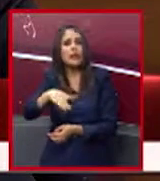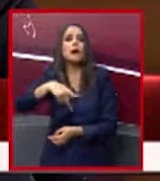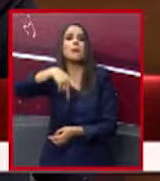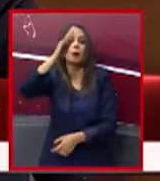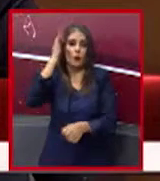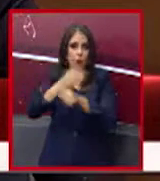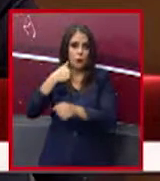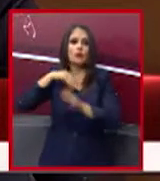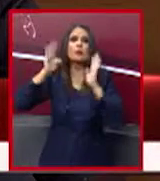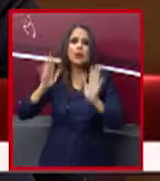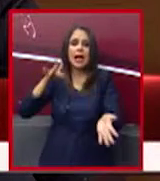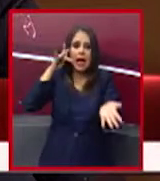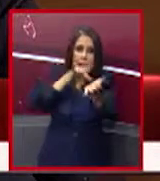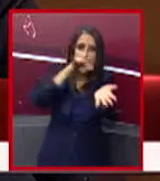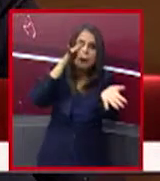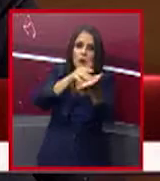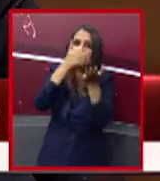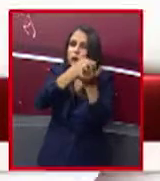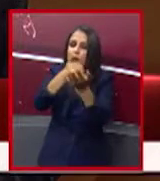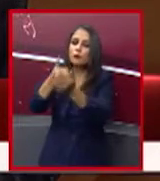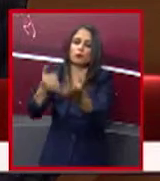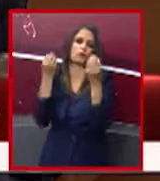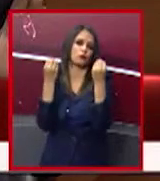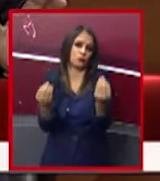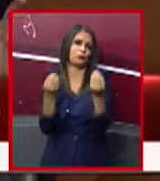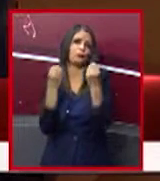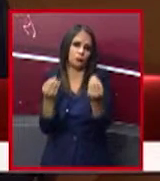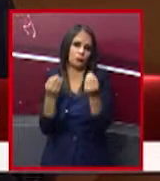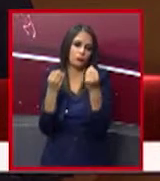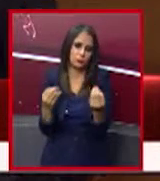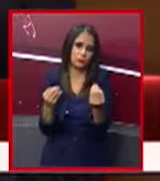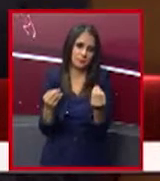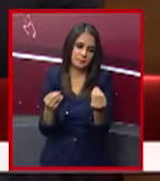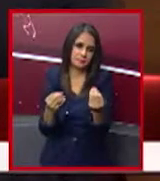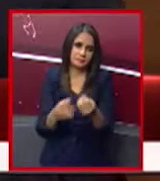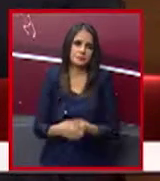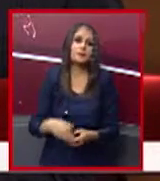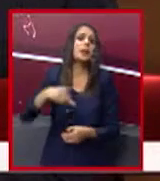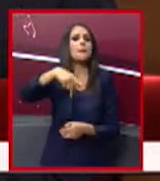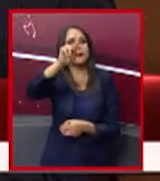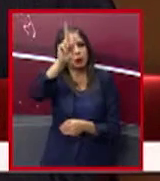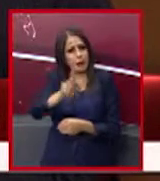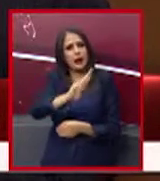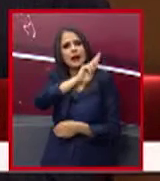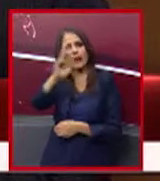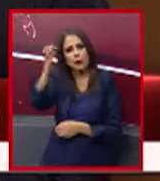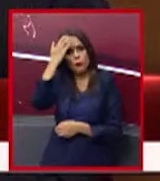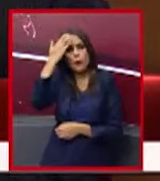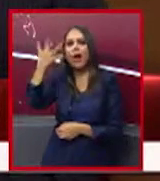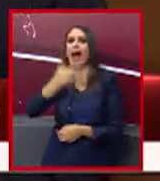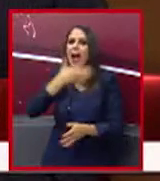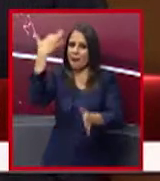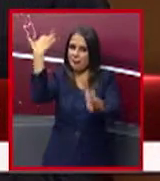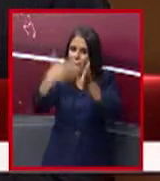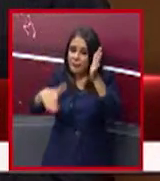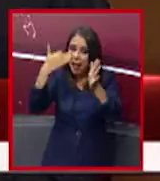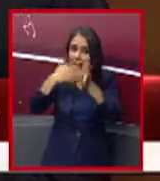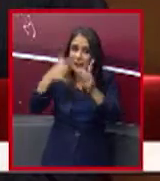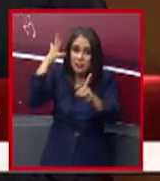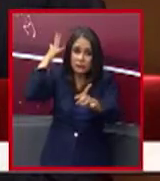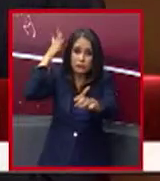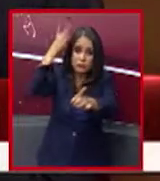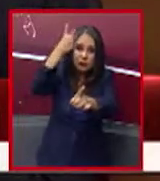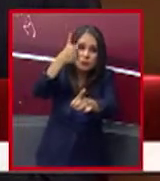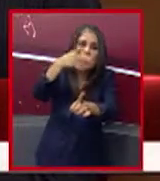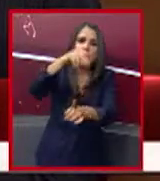hemos apoyado demasiado. No obstante que reconozco que hay un camino por recorrer, creo que estamos mejor